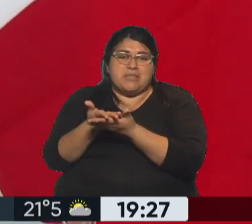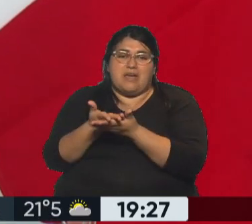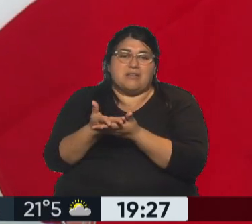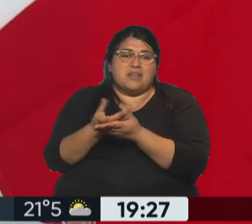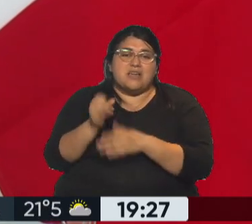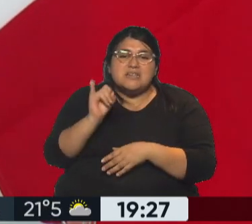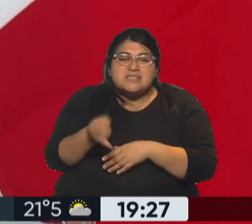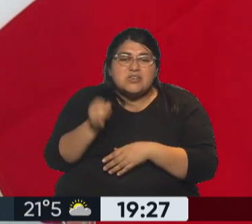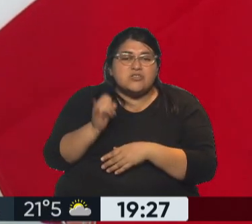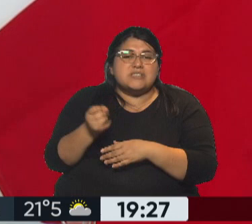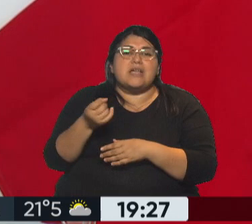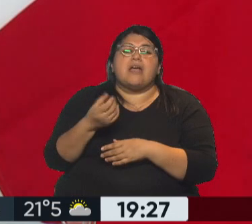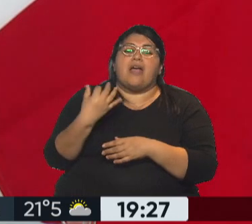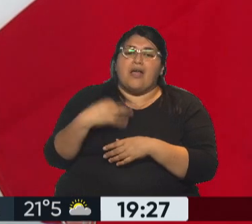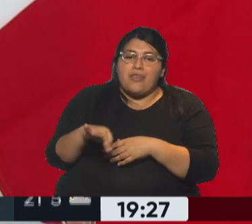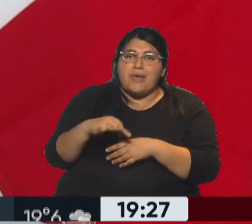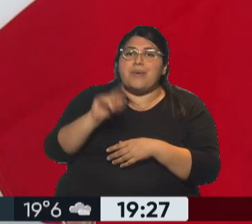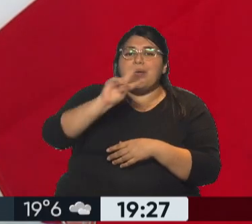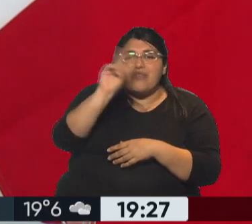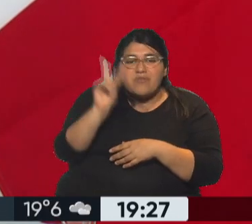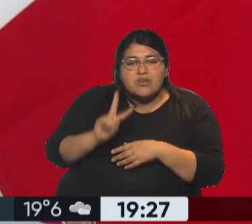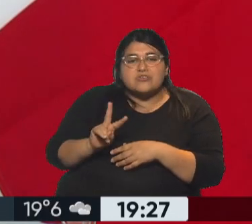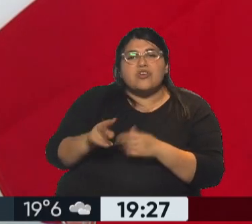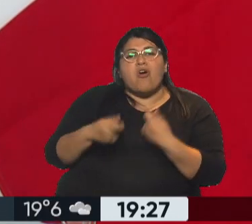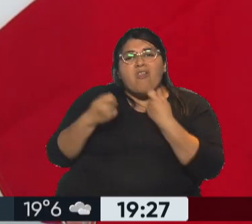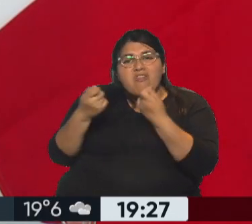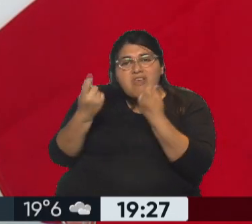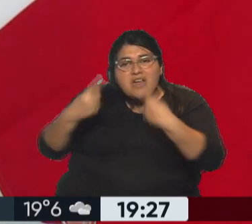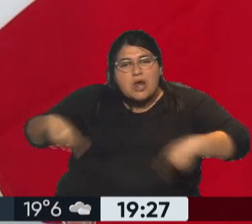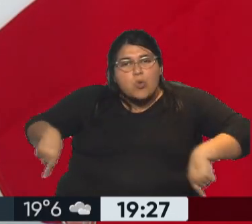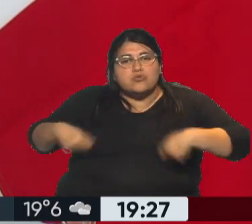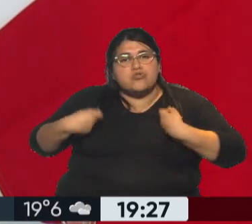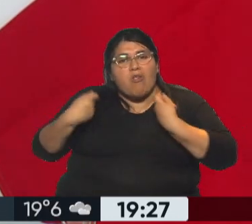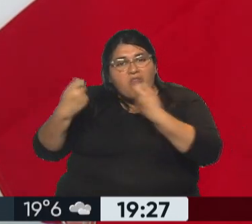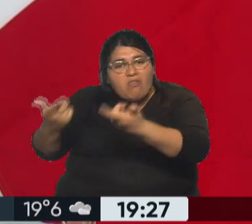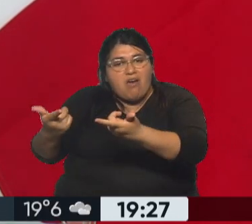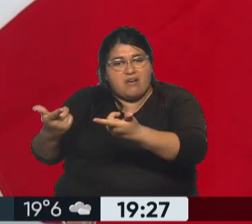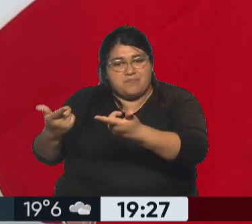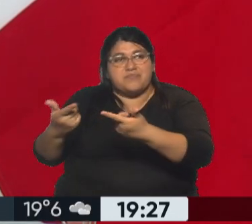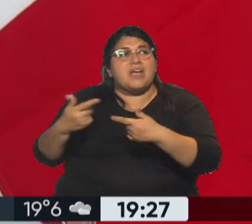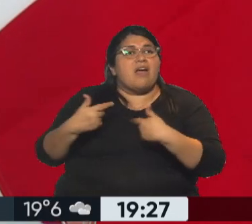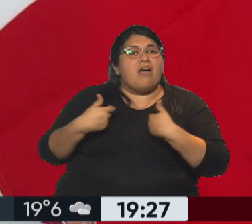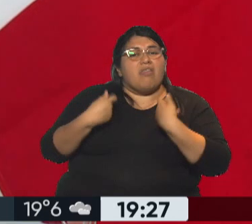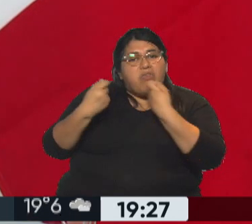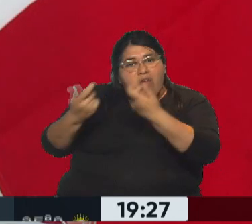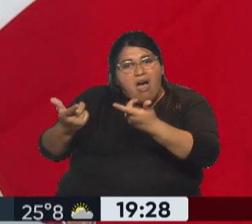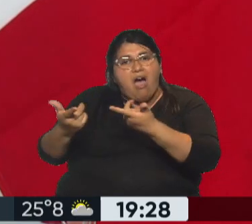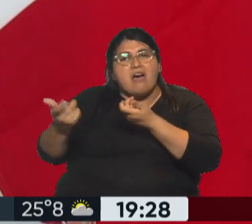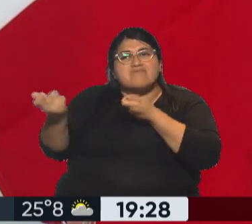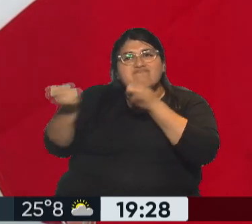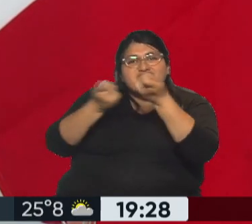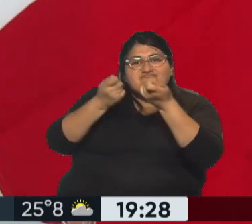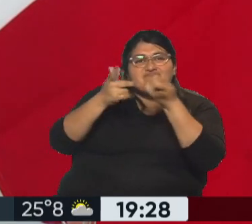fundamentalmente devuélvanle a Venezuela los recursos que le han quitado, devuélvanle la posibilidad de negociar con el